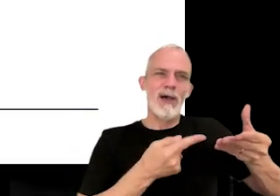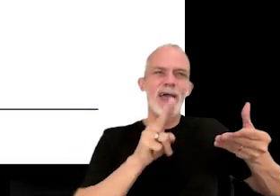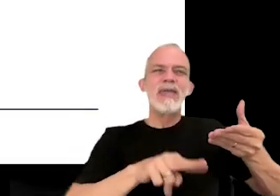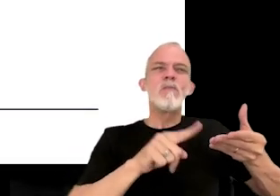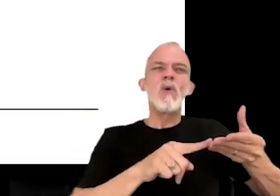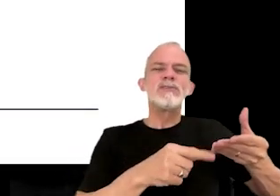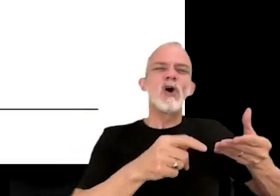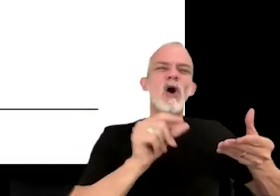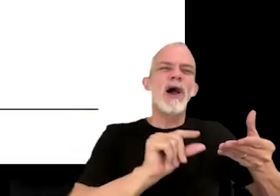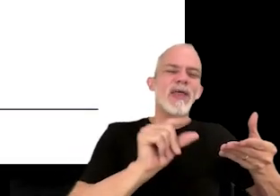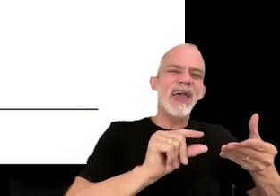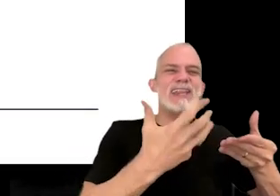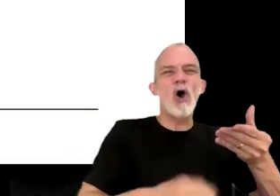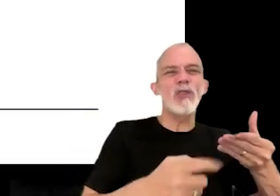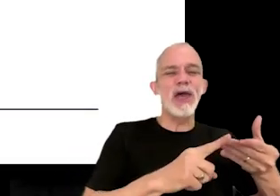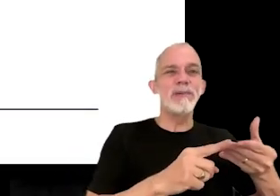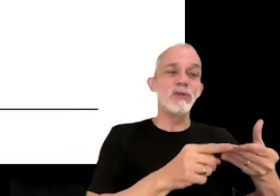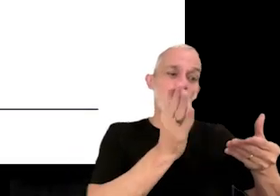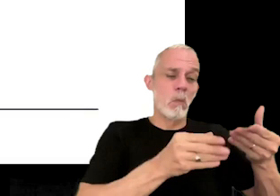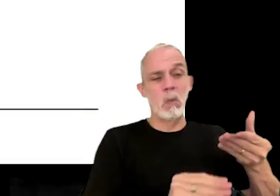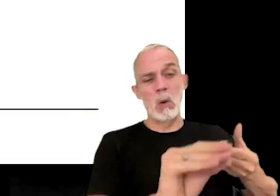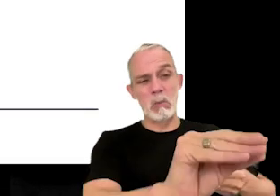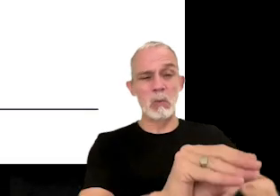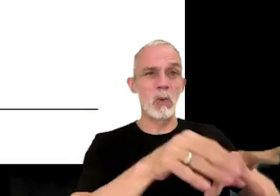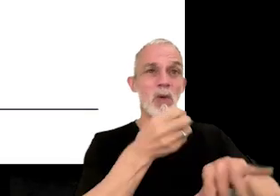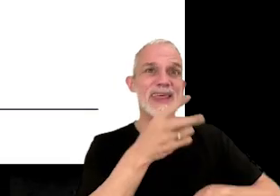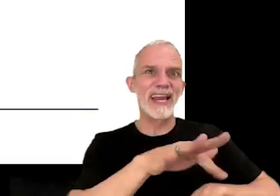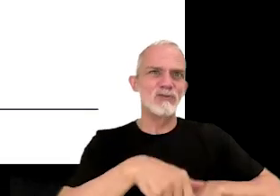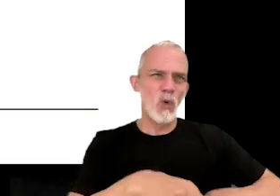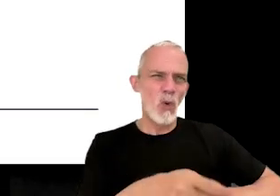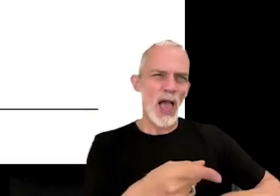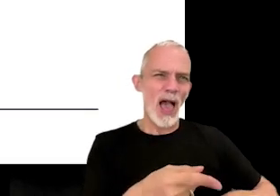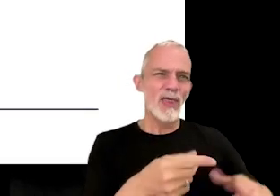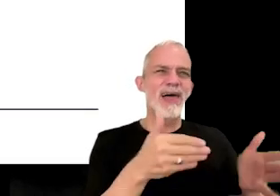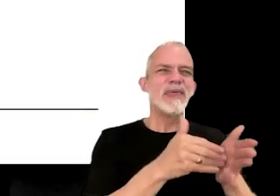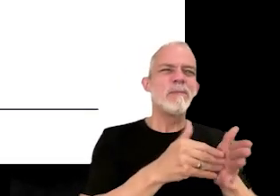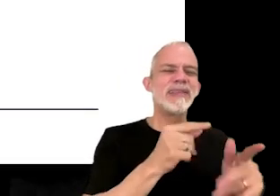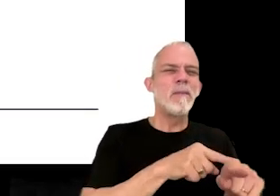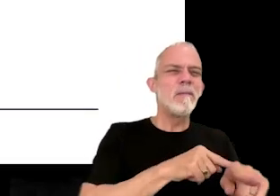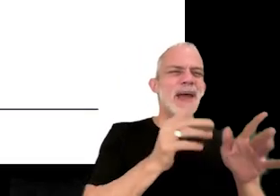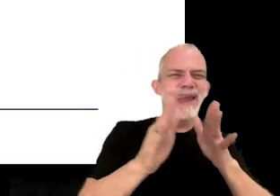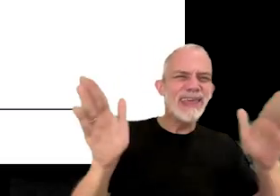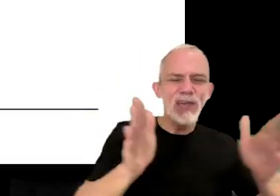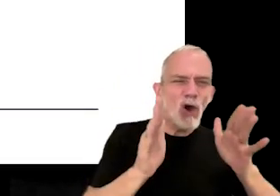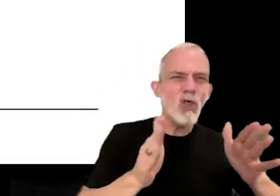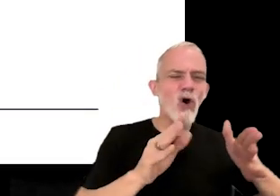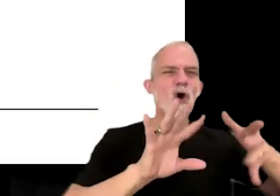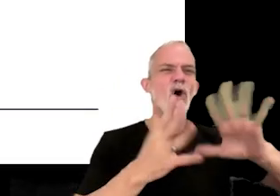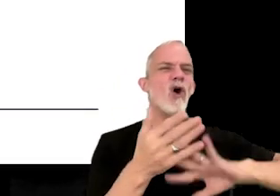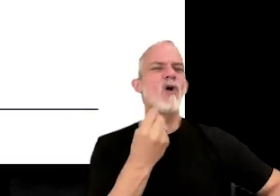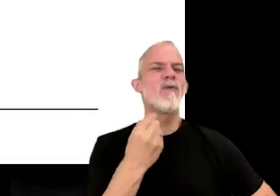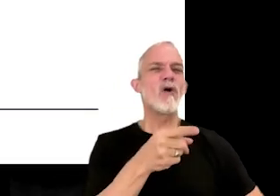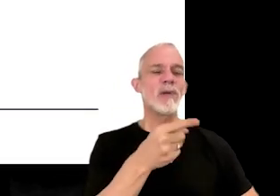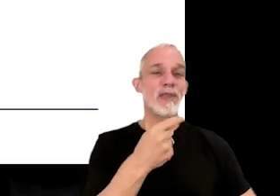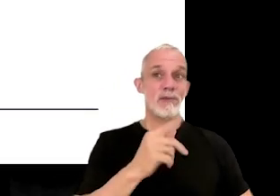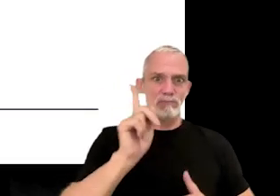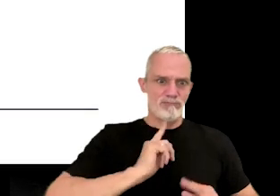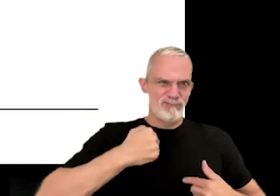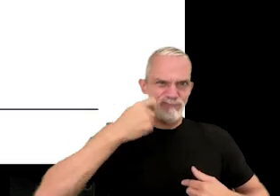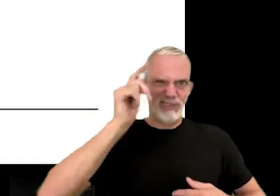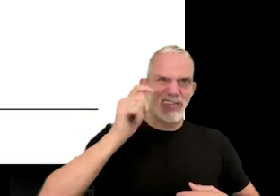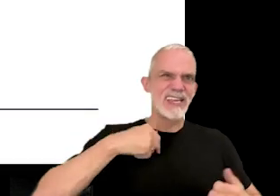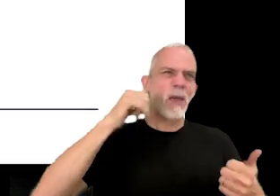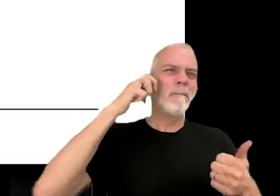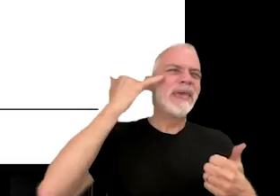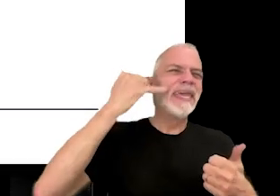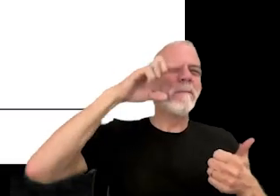se puede computar un porcentaje en función al periodo dado y al tipo de contribuyente que es, si es pyme, si no